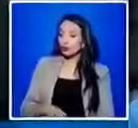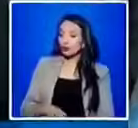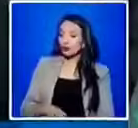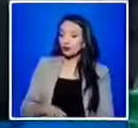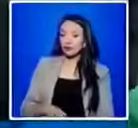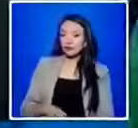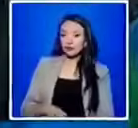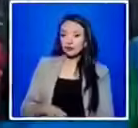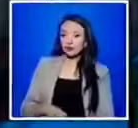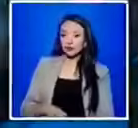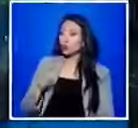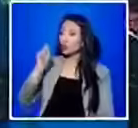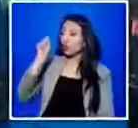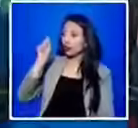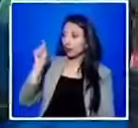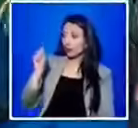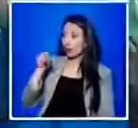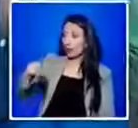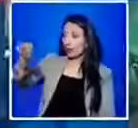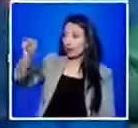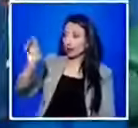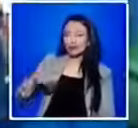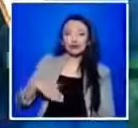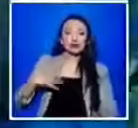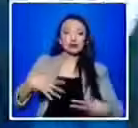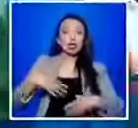del Ecuador. Siga.